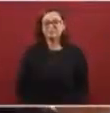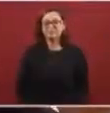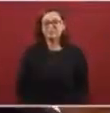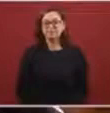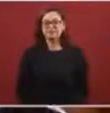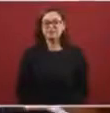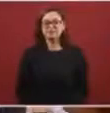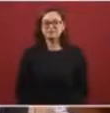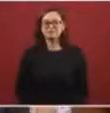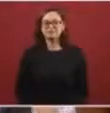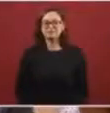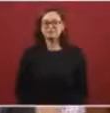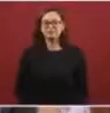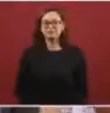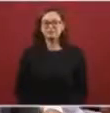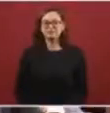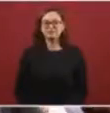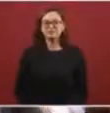¡Alto!